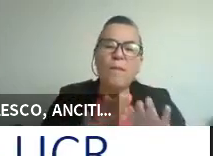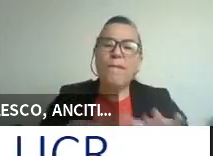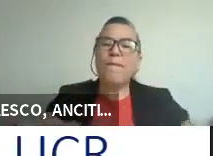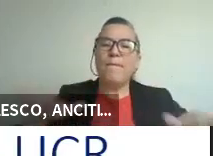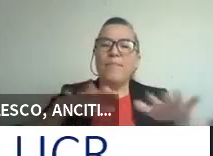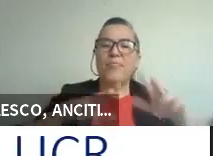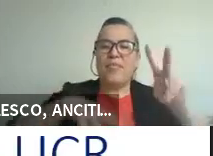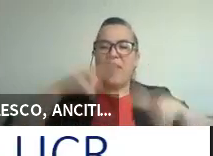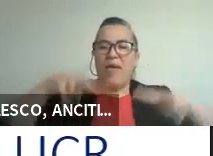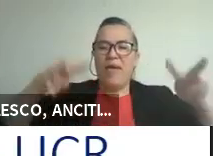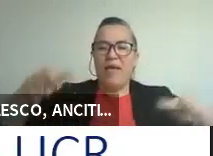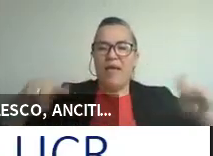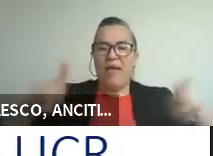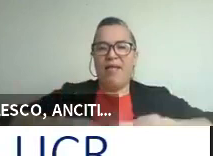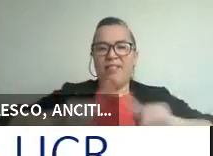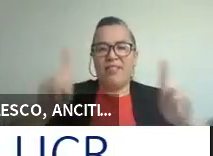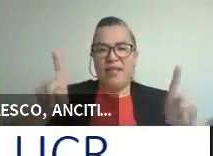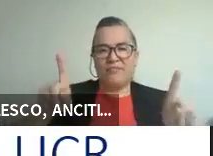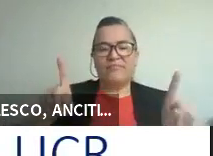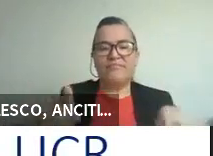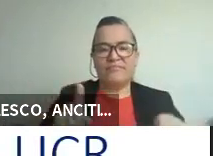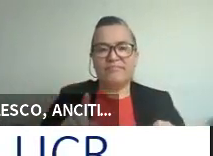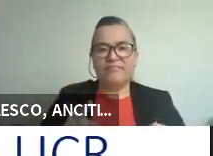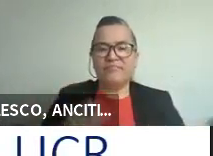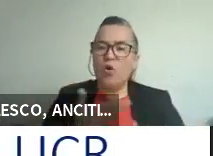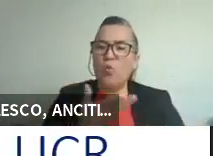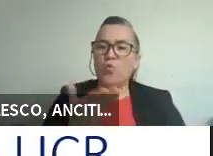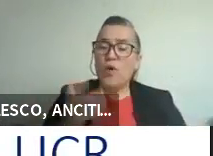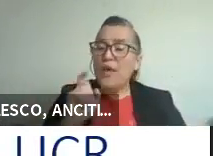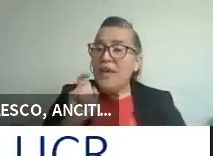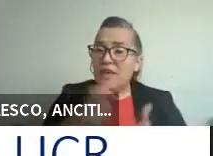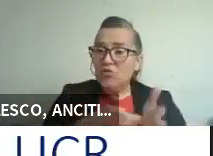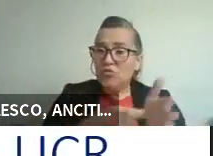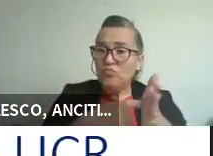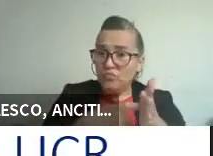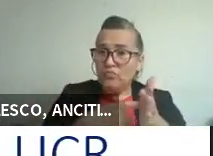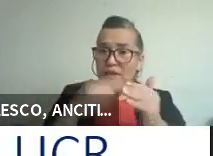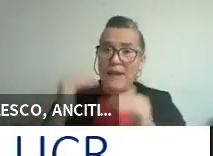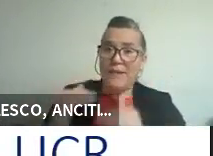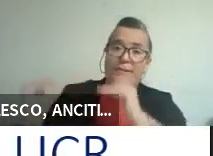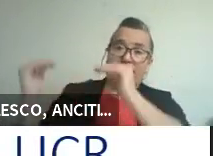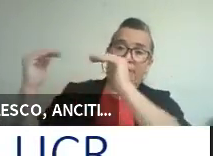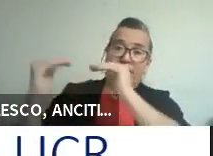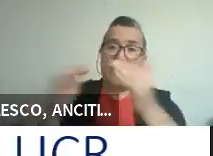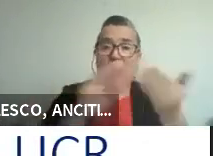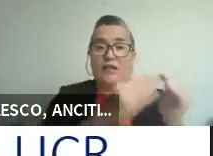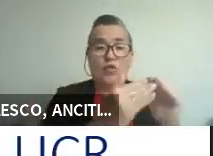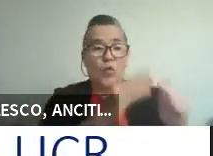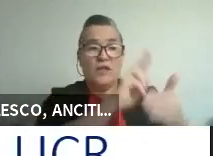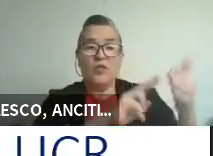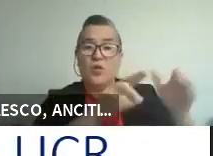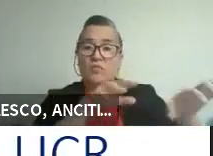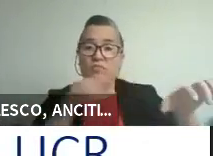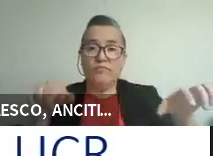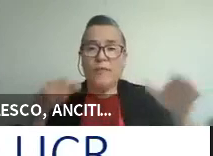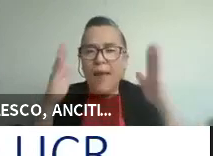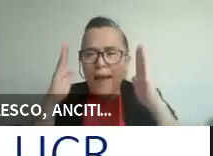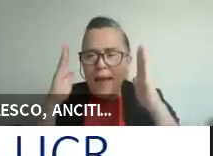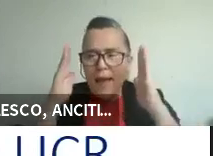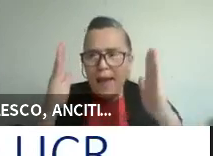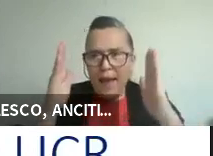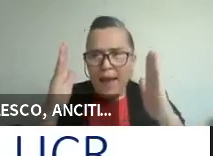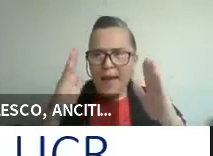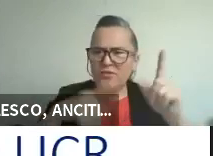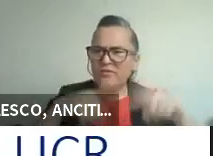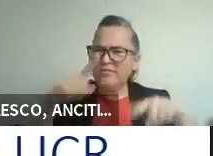que como les comento y esto demanda de parte de las autoridades y de las comunidades universitarias que atención a estos